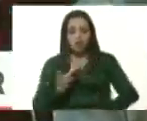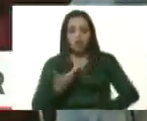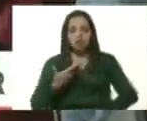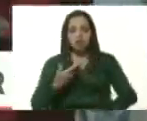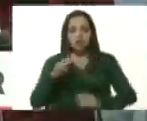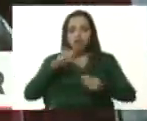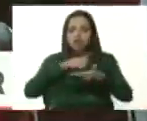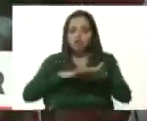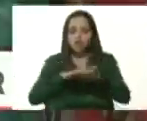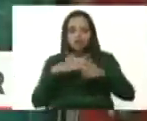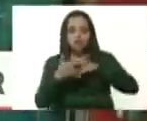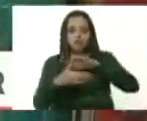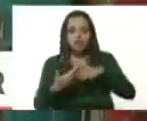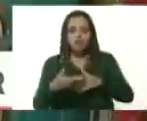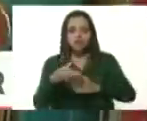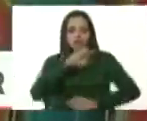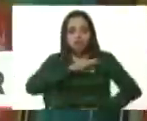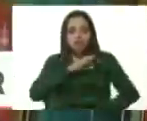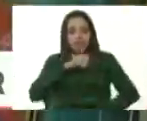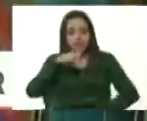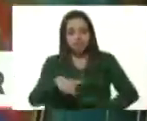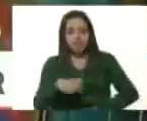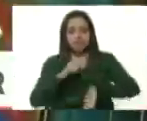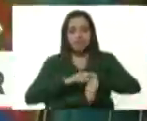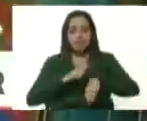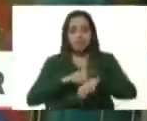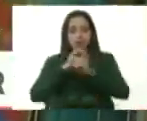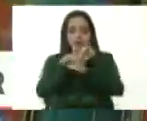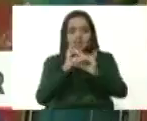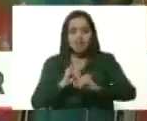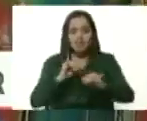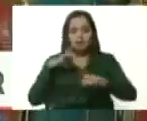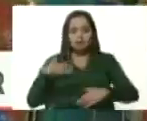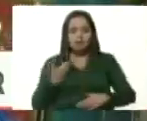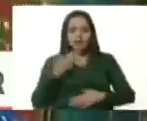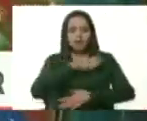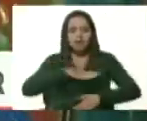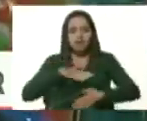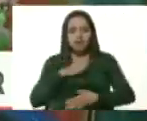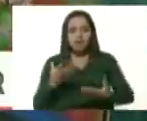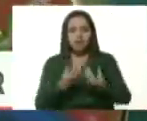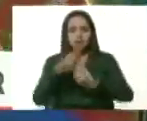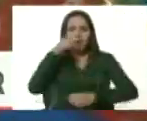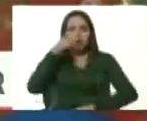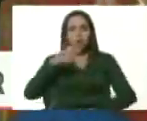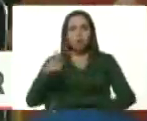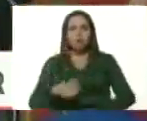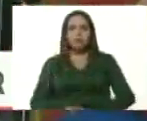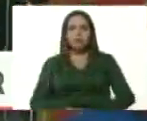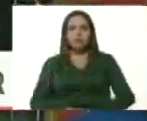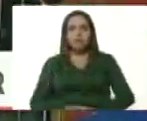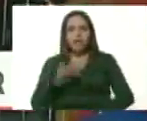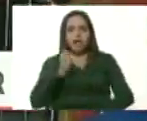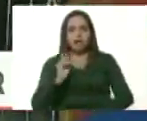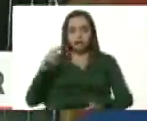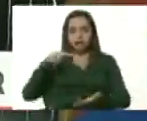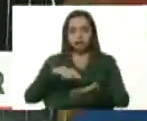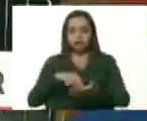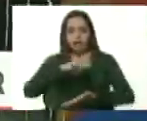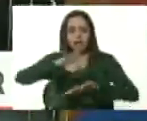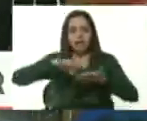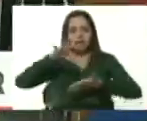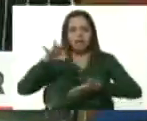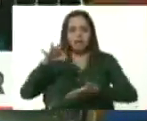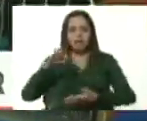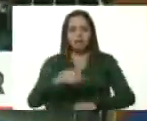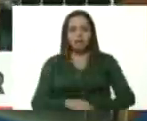conflicto en la sociedad y en esta época pues de alegría para disfrutar con el pueblo, ese pueblo que se ha levantado con el espíritu, con la moral